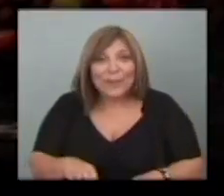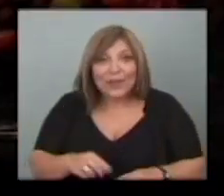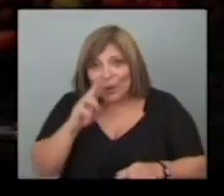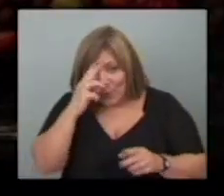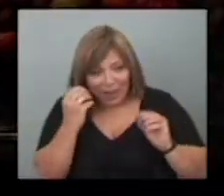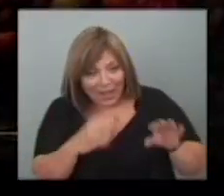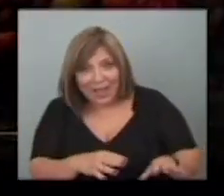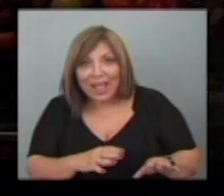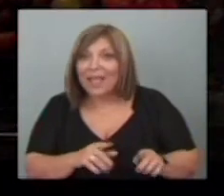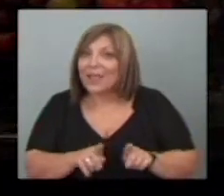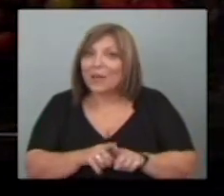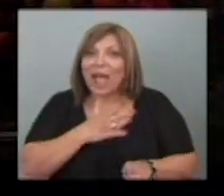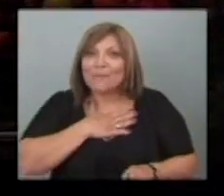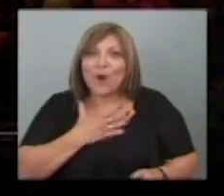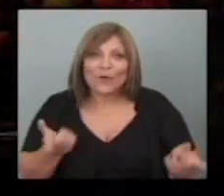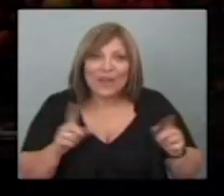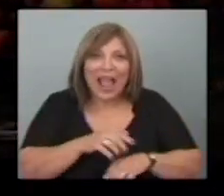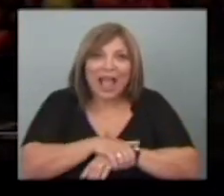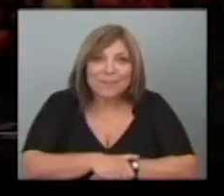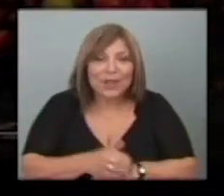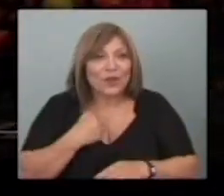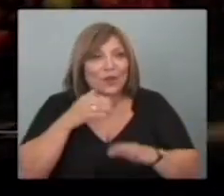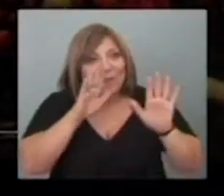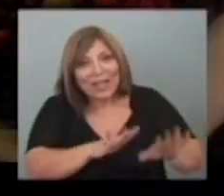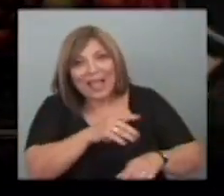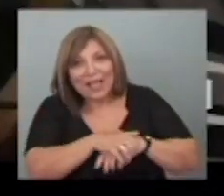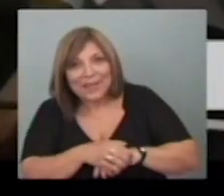Uruguay intactos. Tengo amigos, vivo en la casa de un amigo,